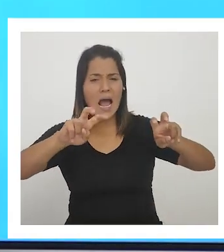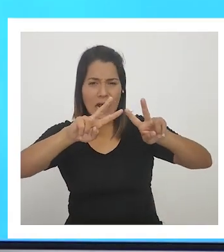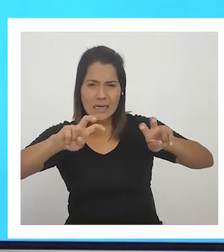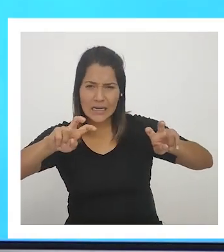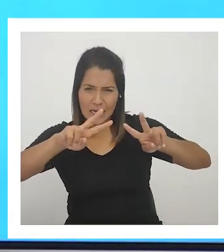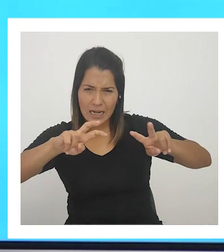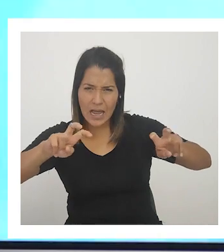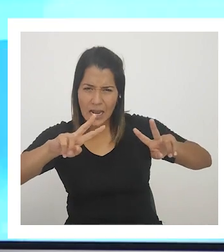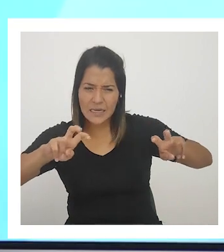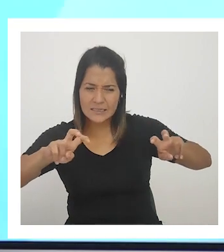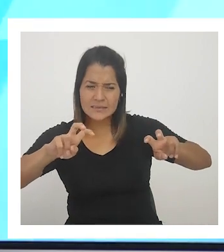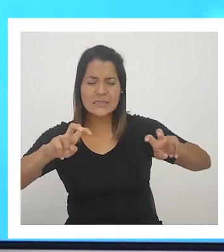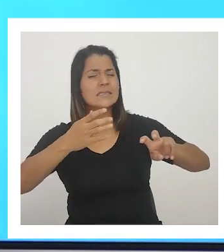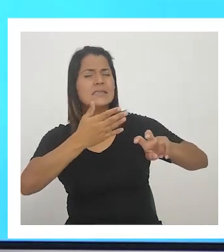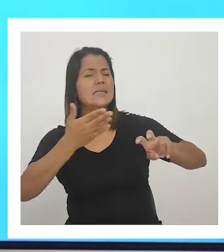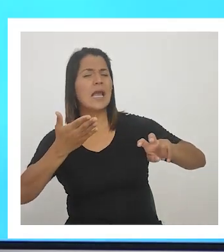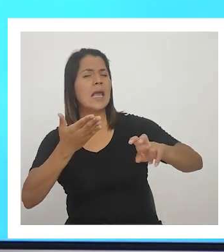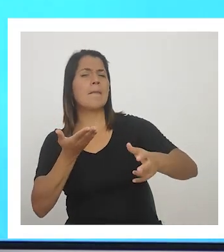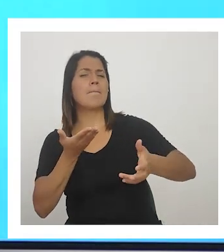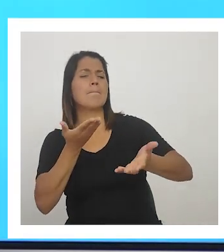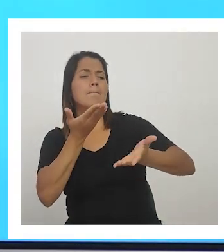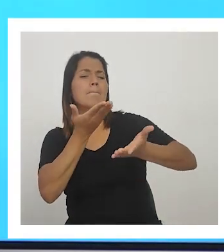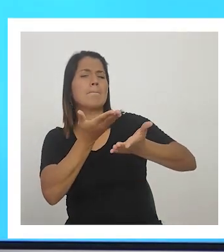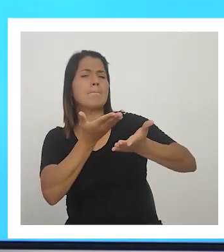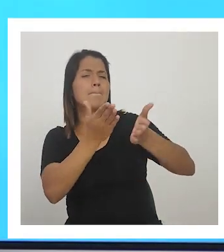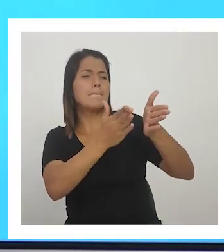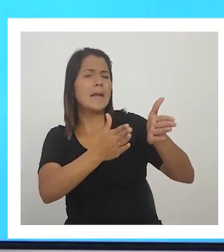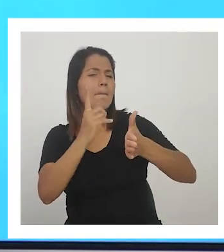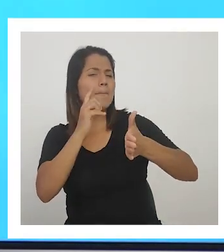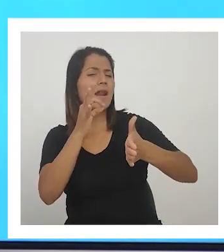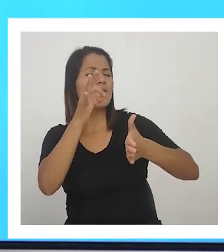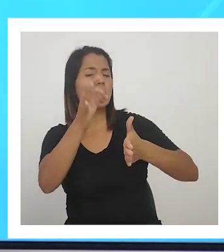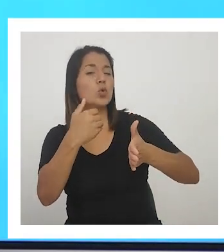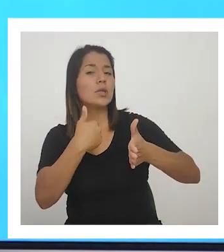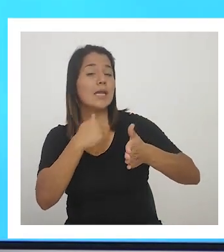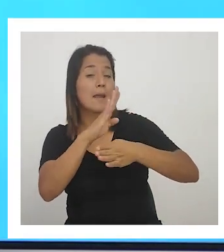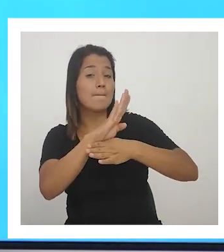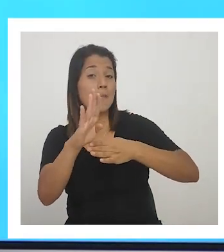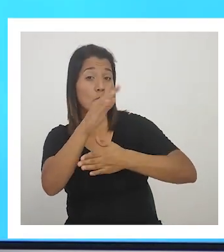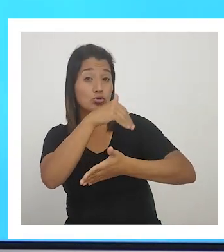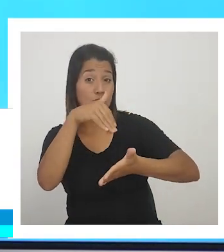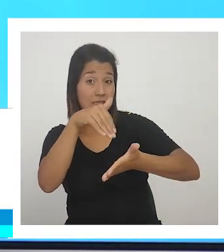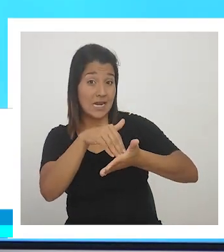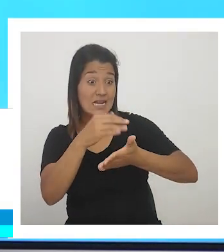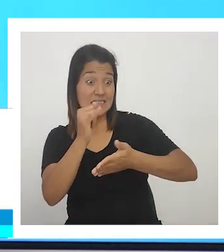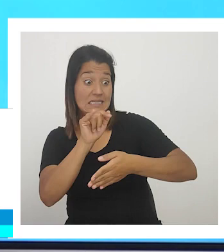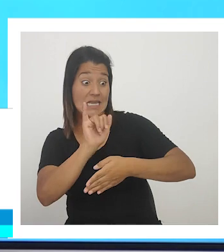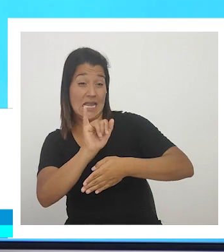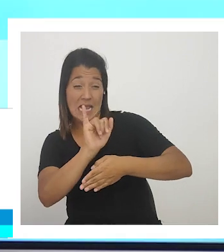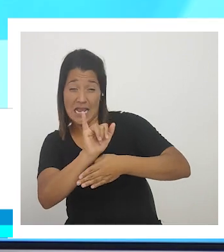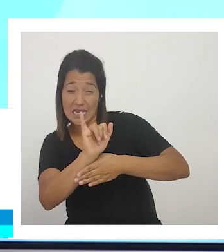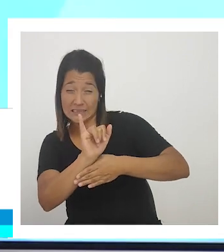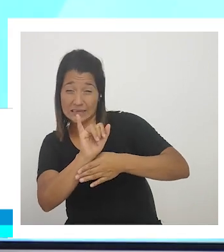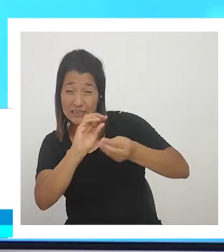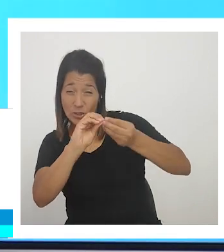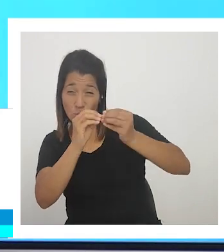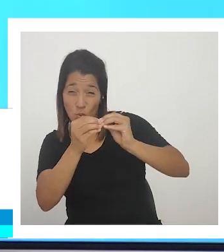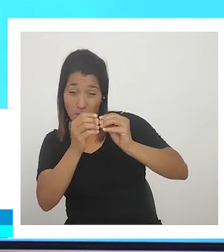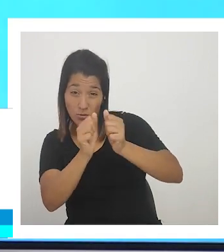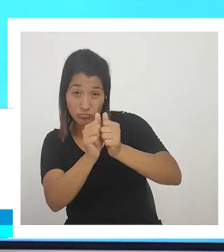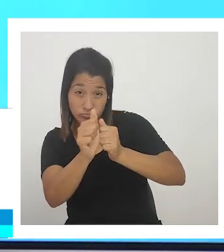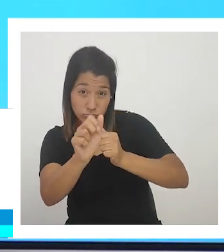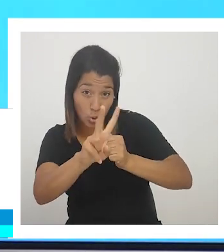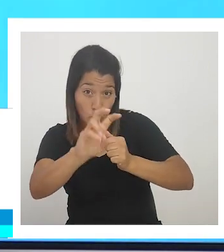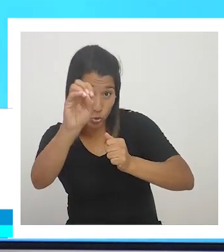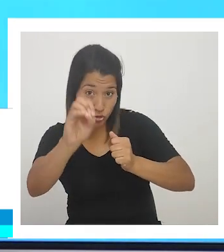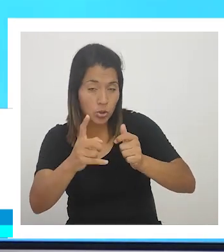el Banco Central y si esa proyección supera el 2%, que eso se haga un ajuste inmediato. También